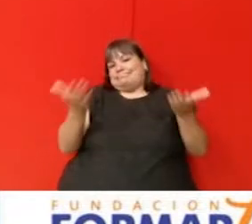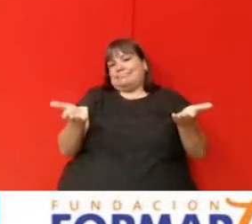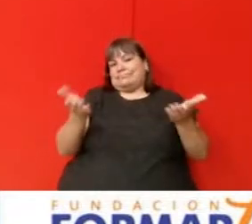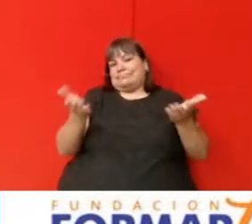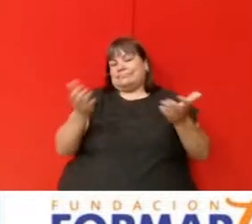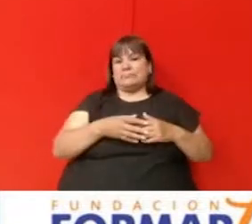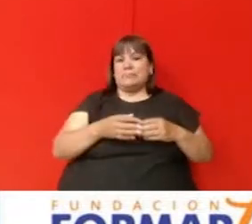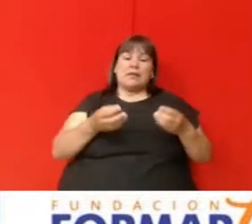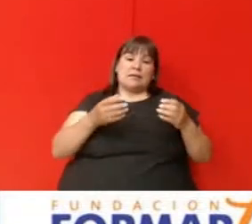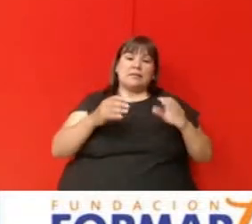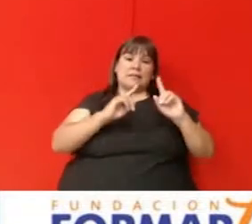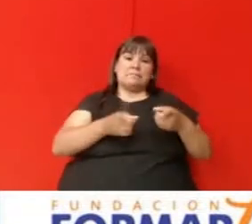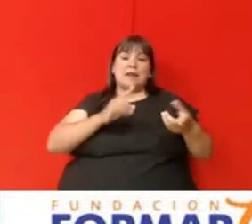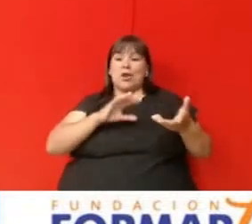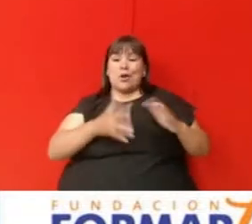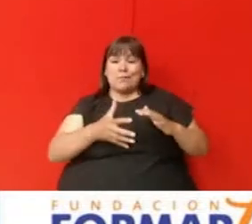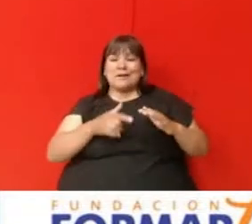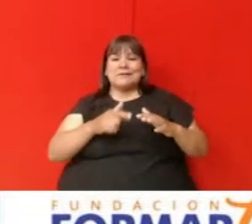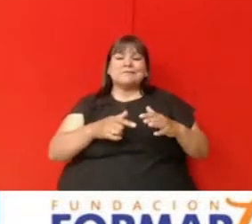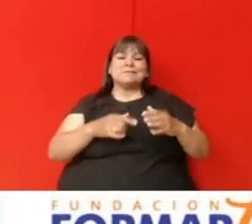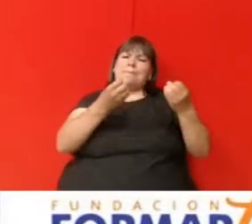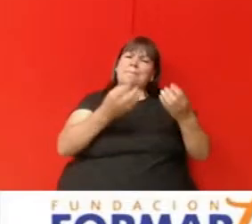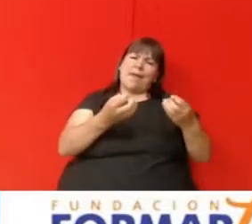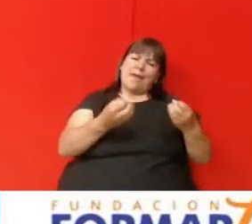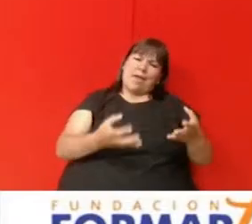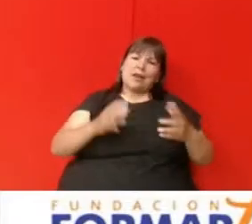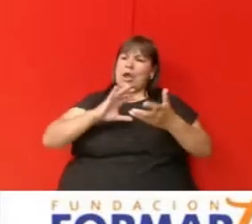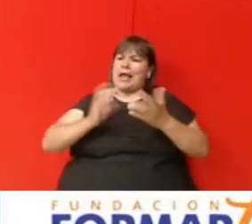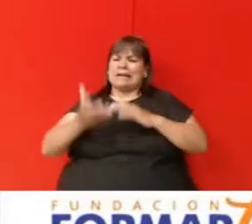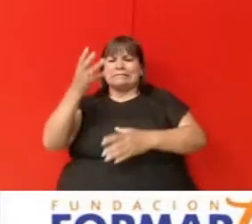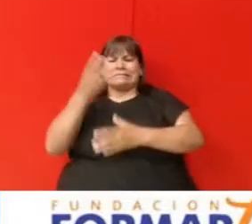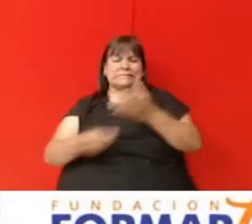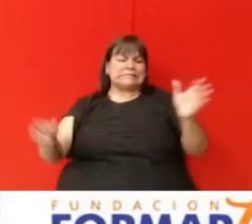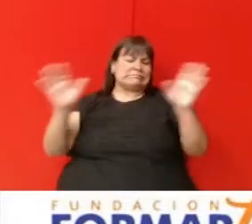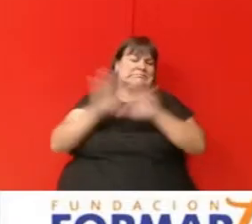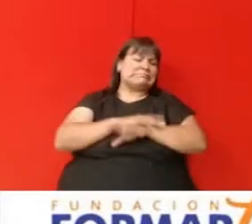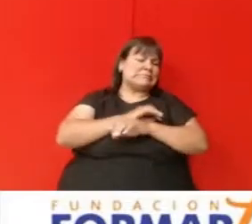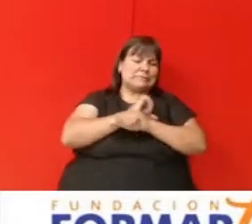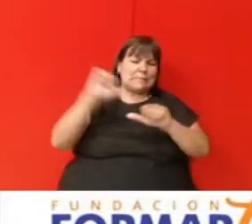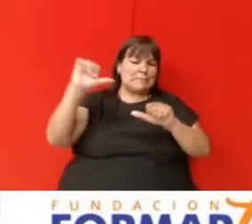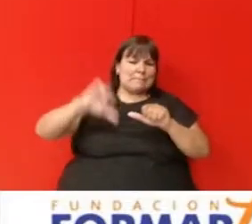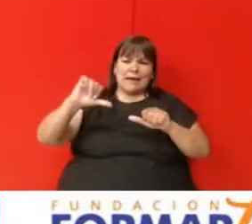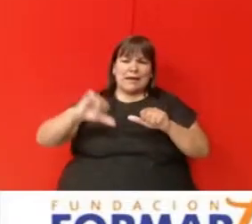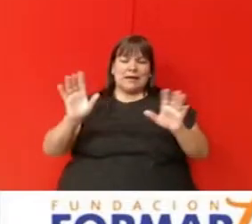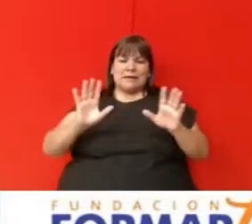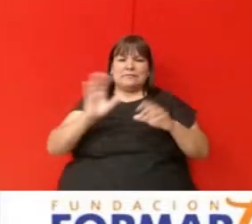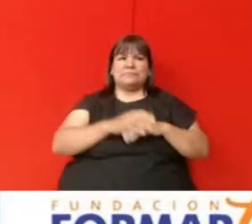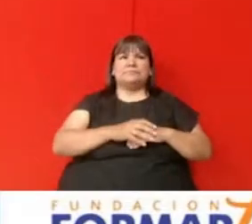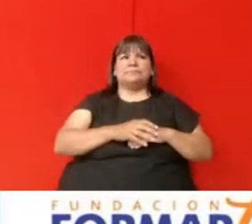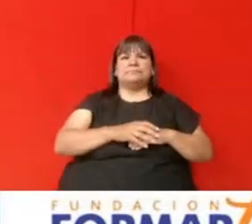confortable y no sea tan muchas veces dramática. No solo para el adulto mayor, muchas veces es para la familia.